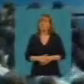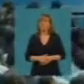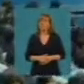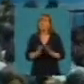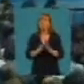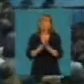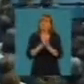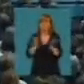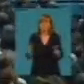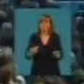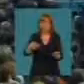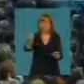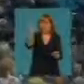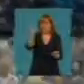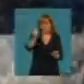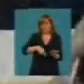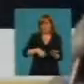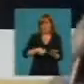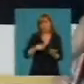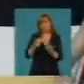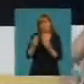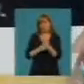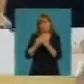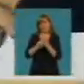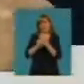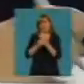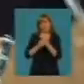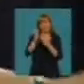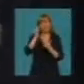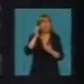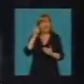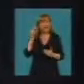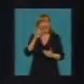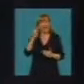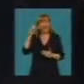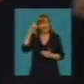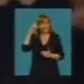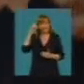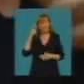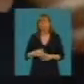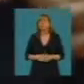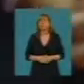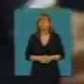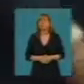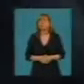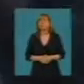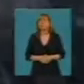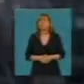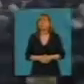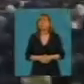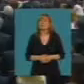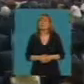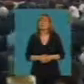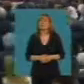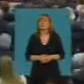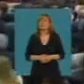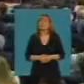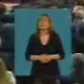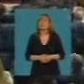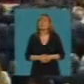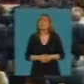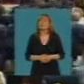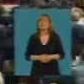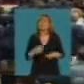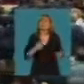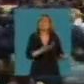Firma en estos momentos el acta la señora Ministra de Seguridad de la Nación.